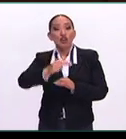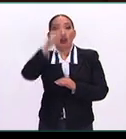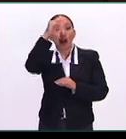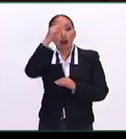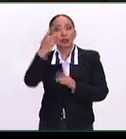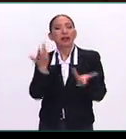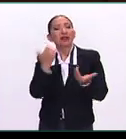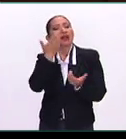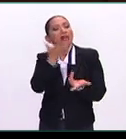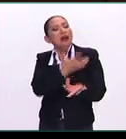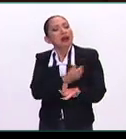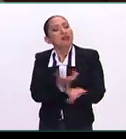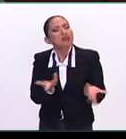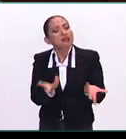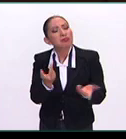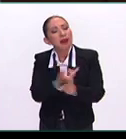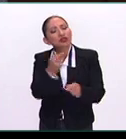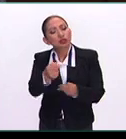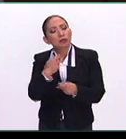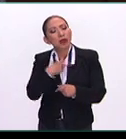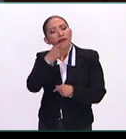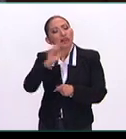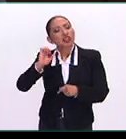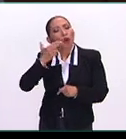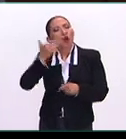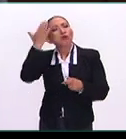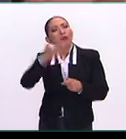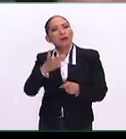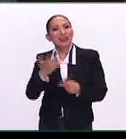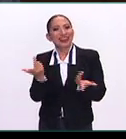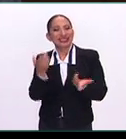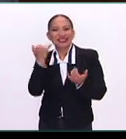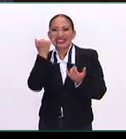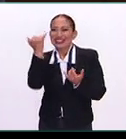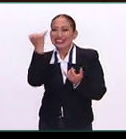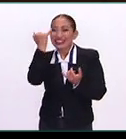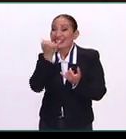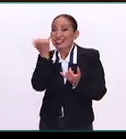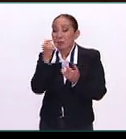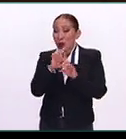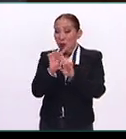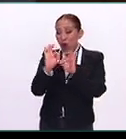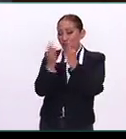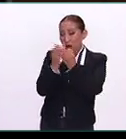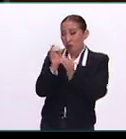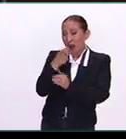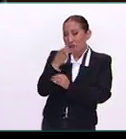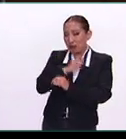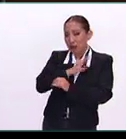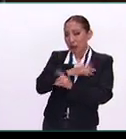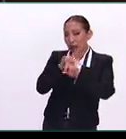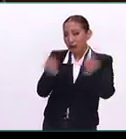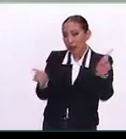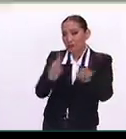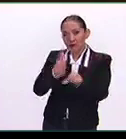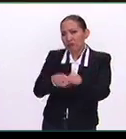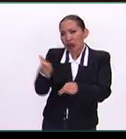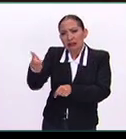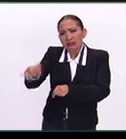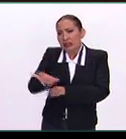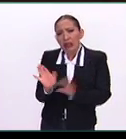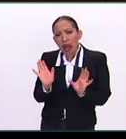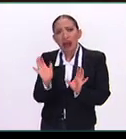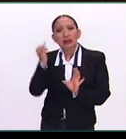¿qué quiere mi hijo? ¿Por qué nota usted que soy de Chihuahua? Son muy diferentes, ¿no? Ahora, eso es natural.